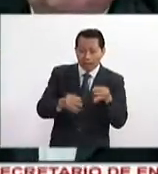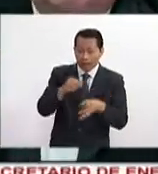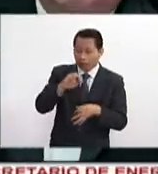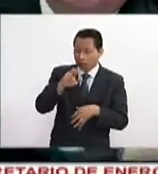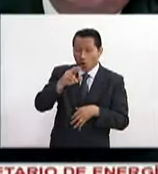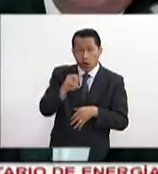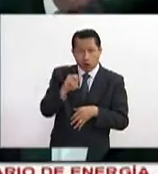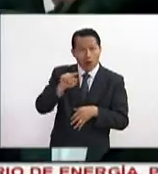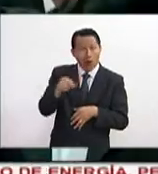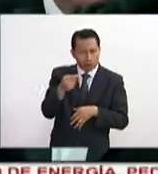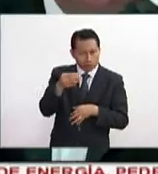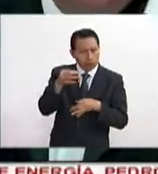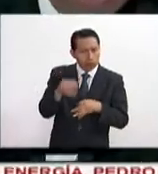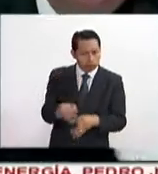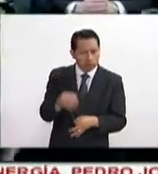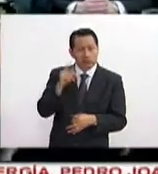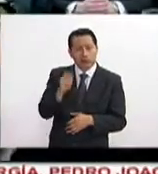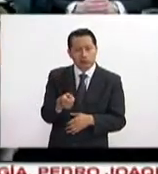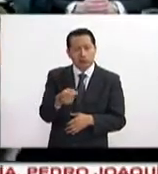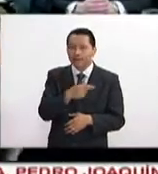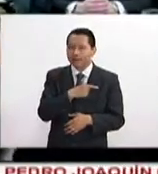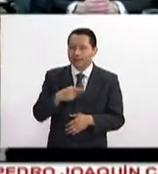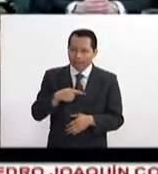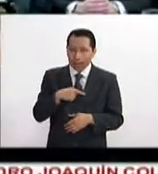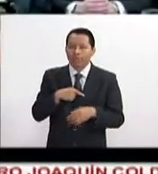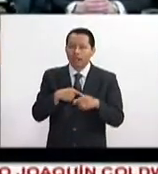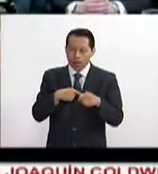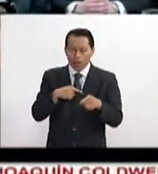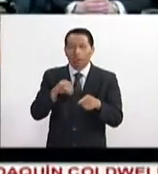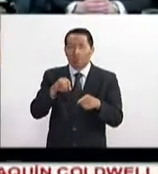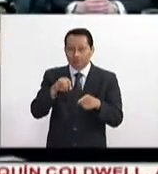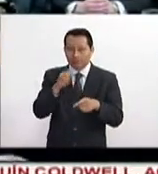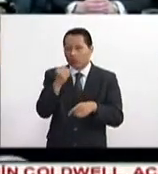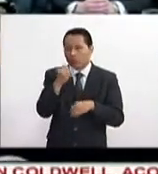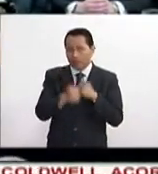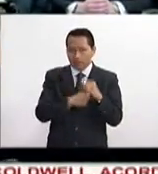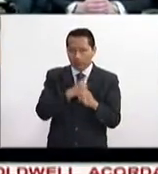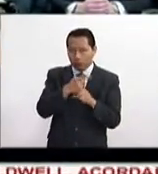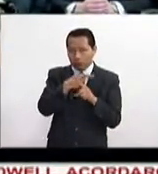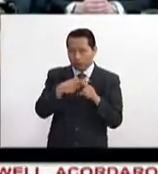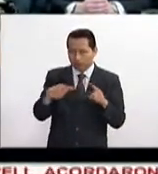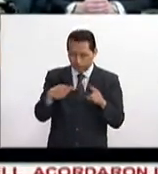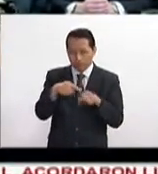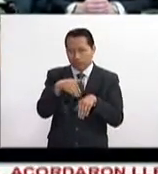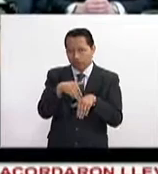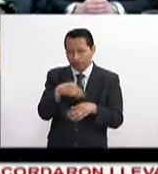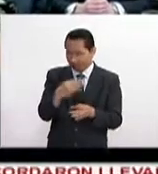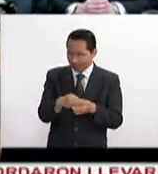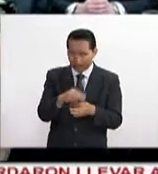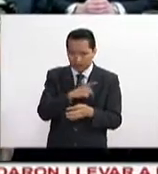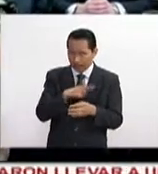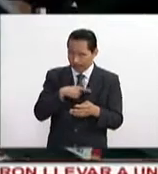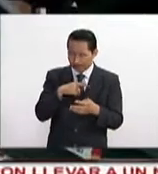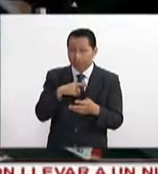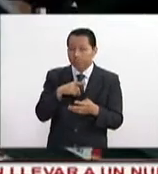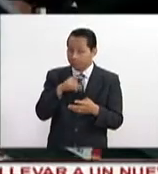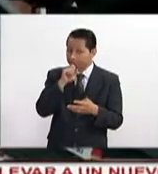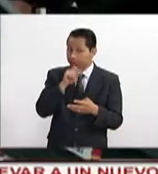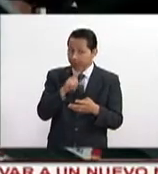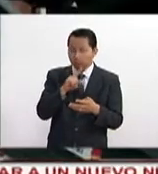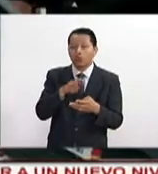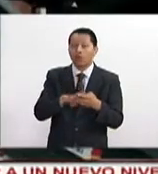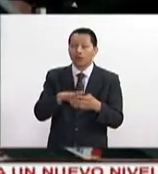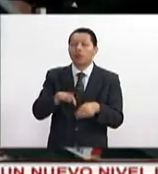es verídico, pues sí tendrá que cumplir la sentencia de 9 años y medio. Esto es muy importante ya